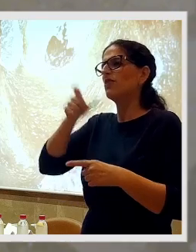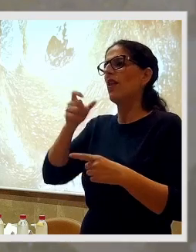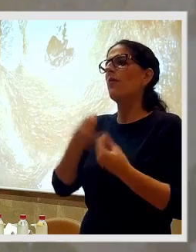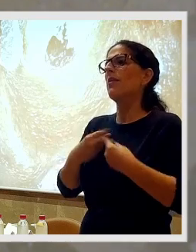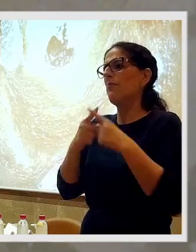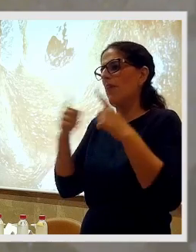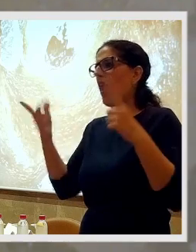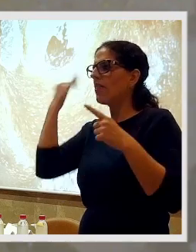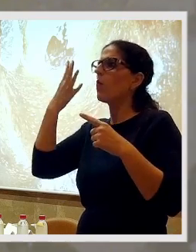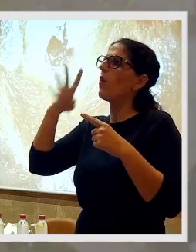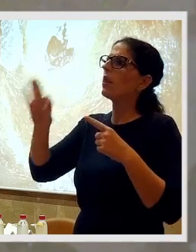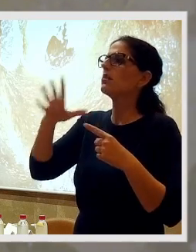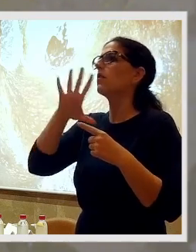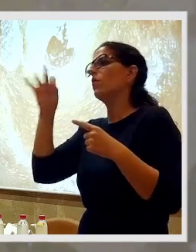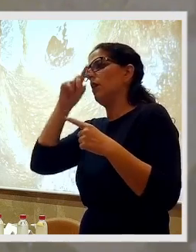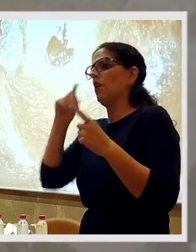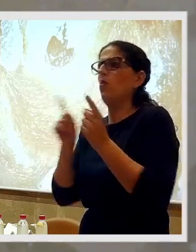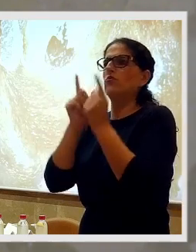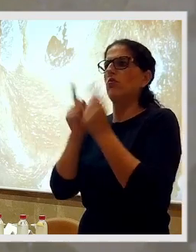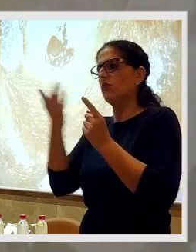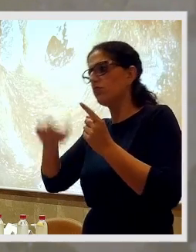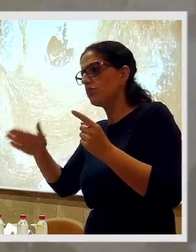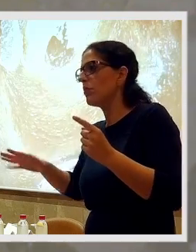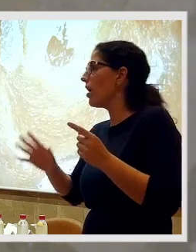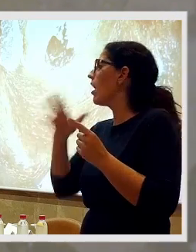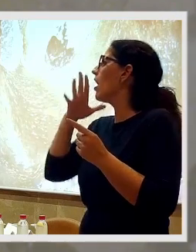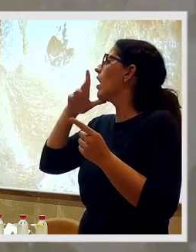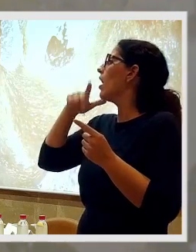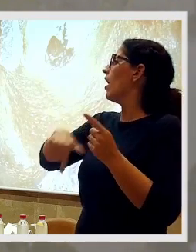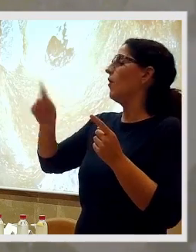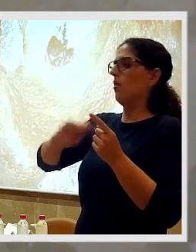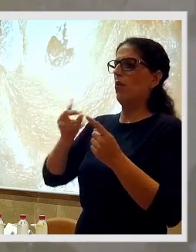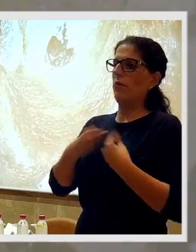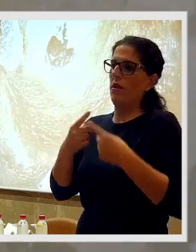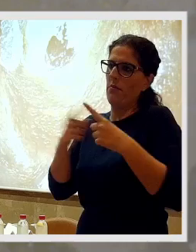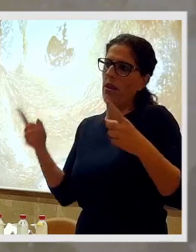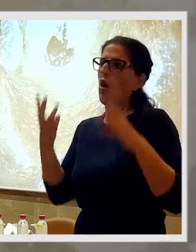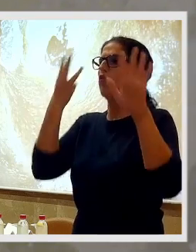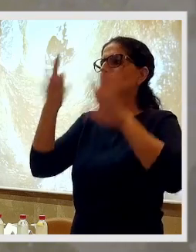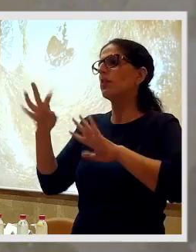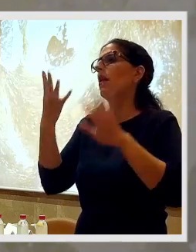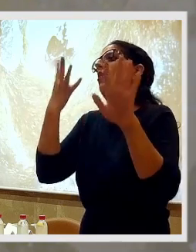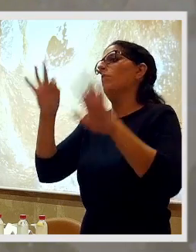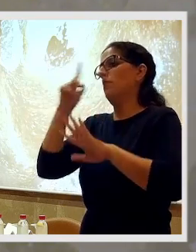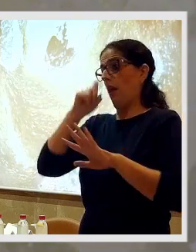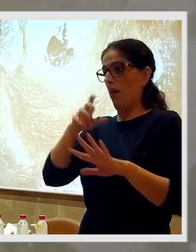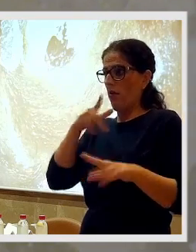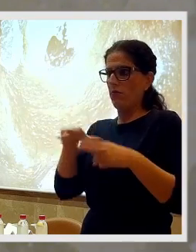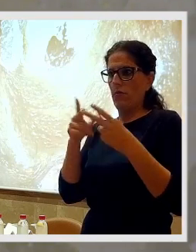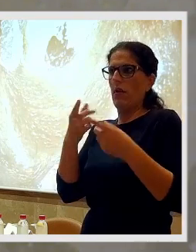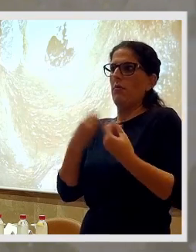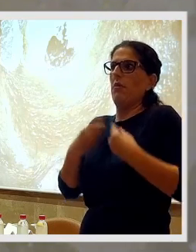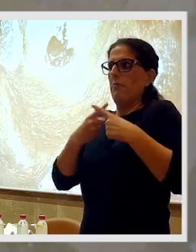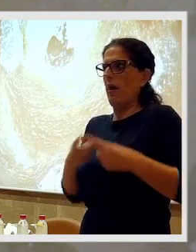los 40 o 50 años de hace 100 años, cuando se murió nuestra niña de Santa Marina, a los 80 o 90 que vivimos hoy.